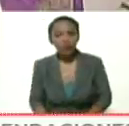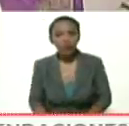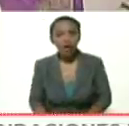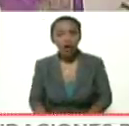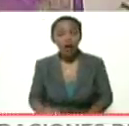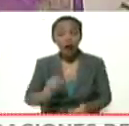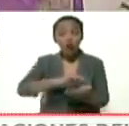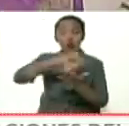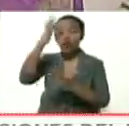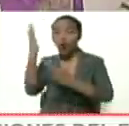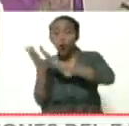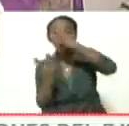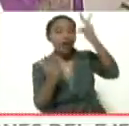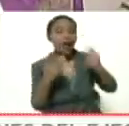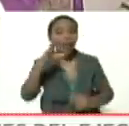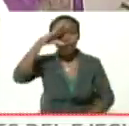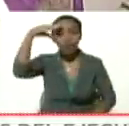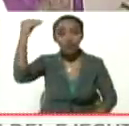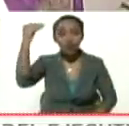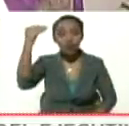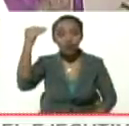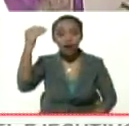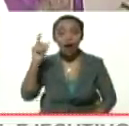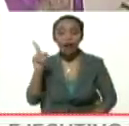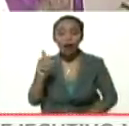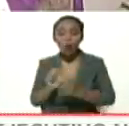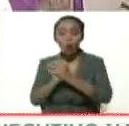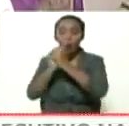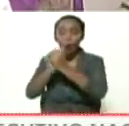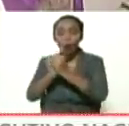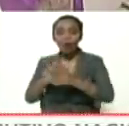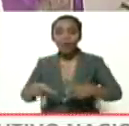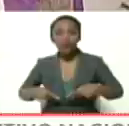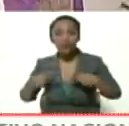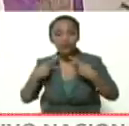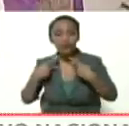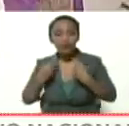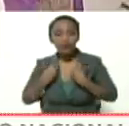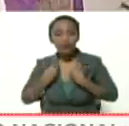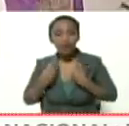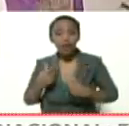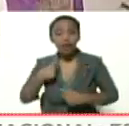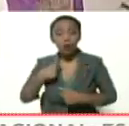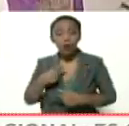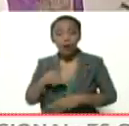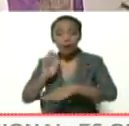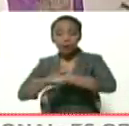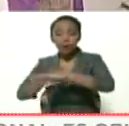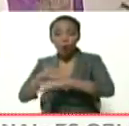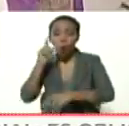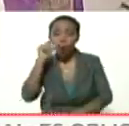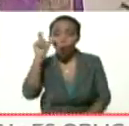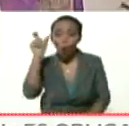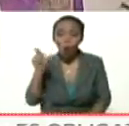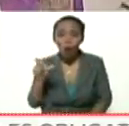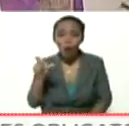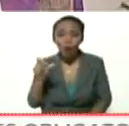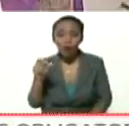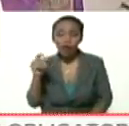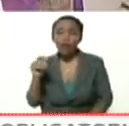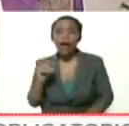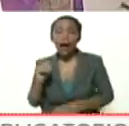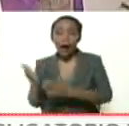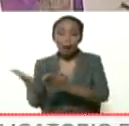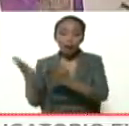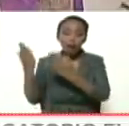gloria de Dios es que el pobre viva. Invocamos pues a Monseñor Romero a que interceda por